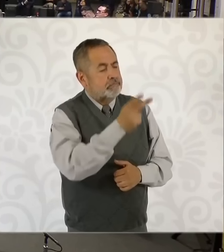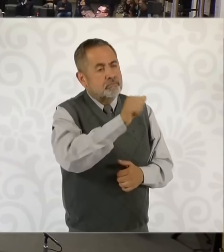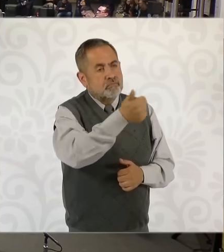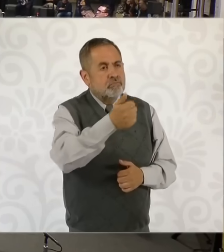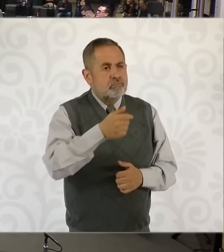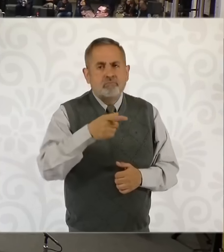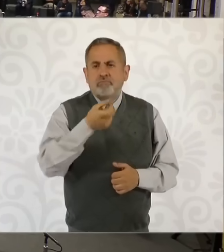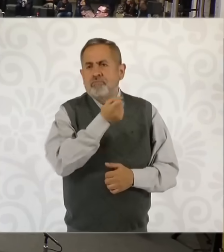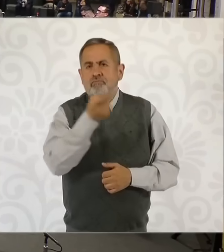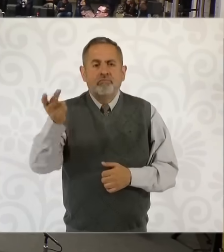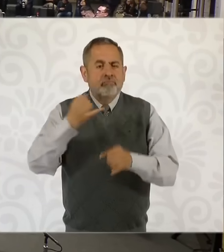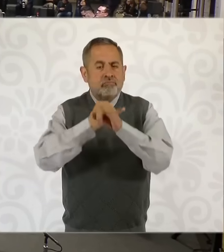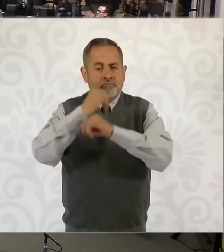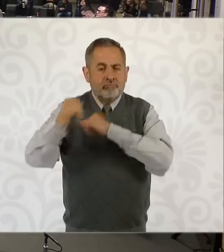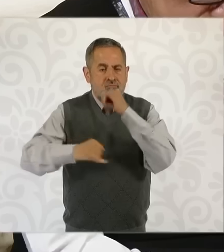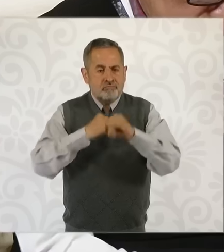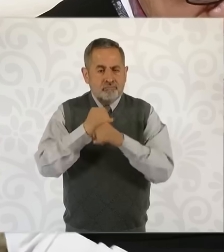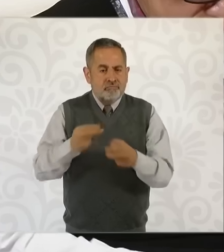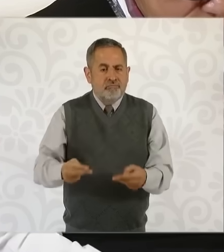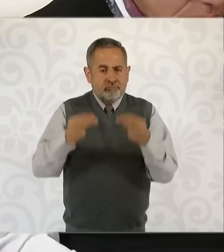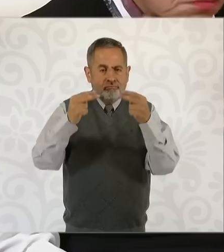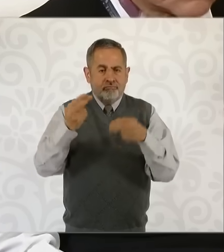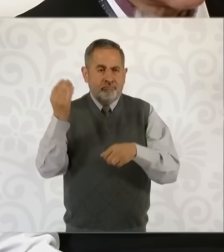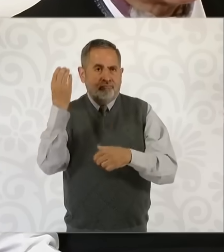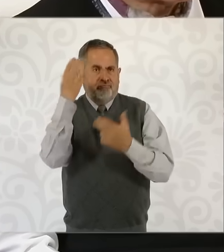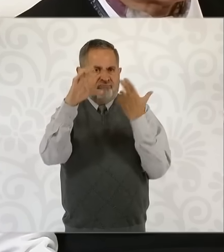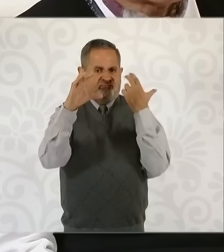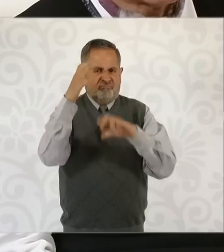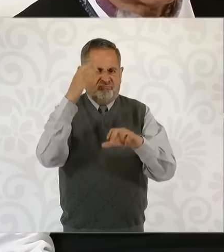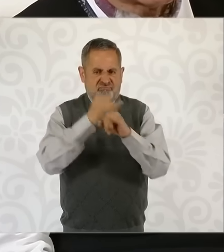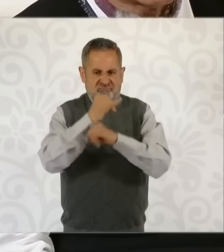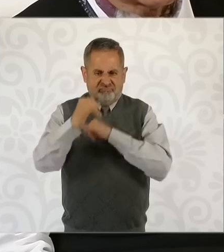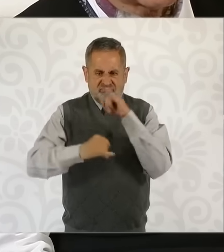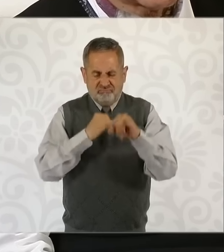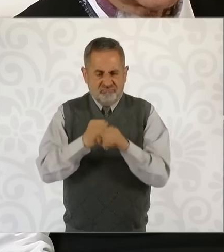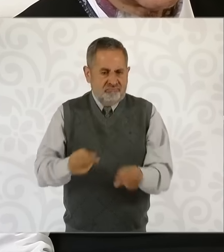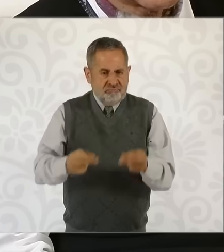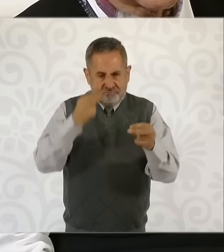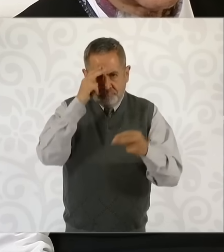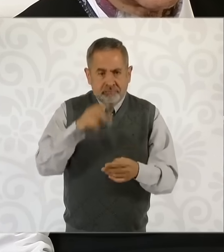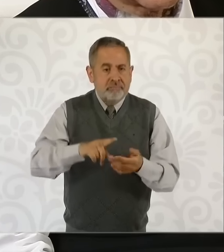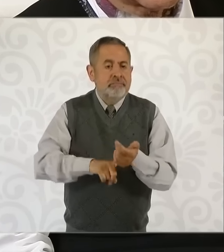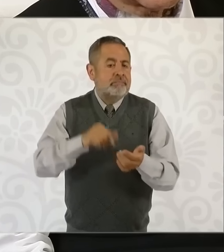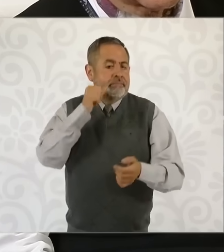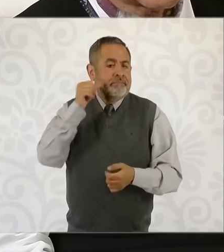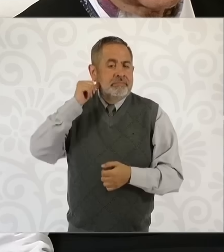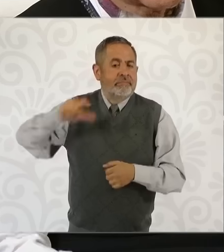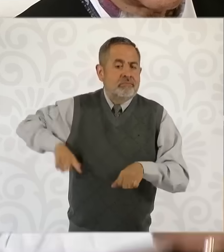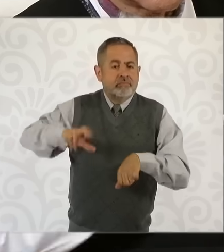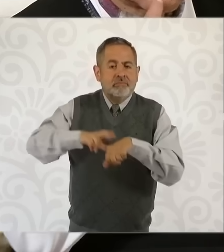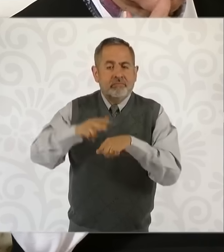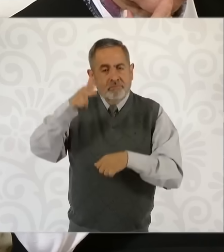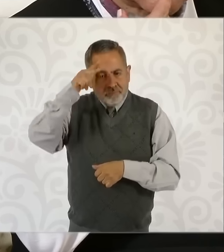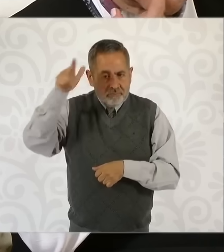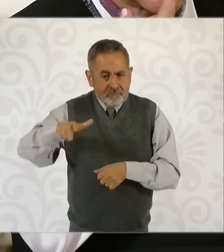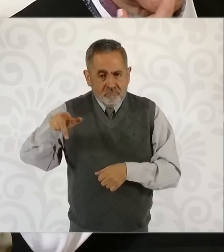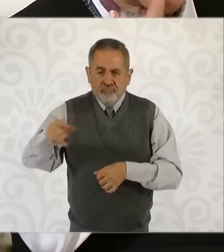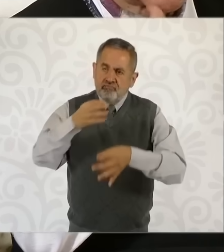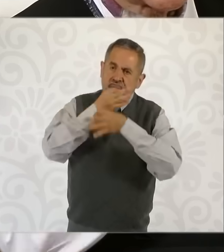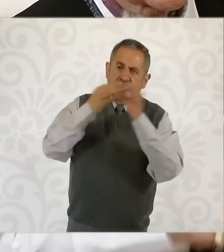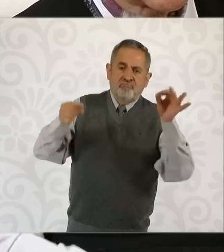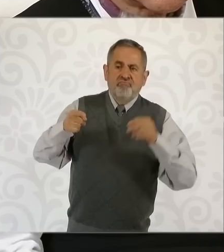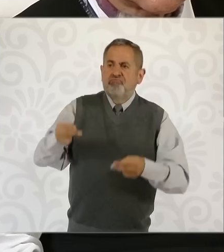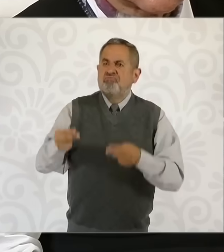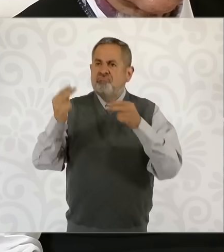llegando inversiones internacionales a México. El día de ayer el gobernador Julio Menchaca de Hidalgo anunció una